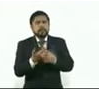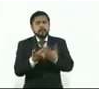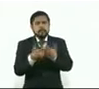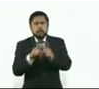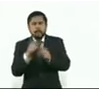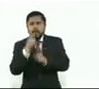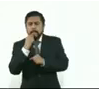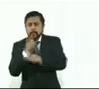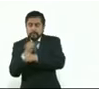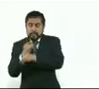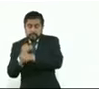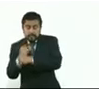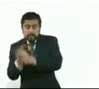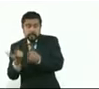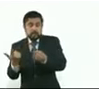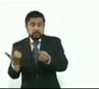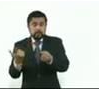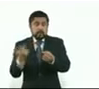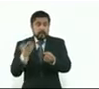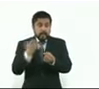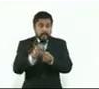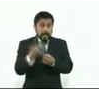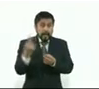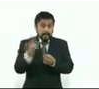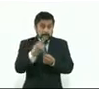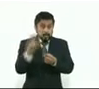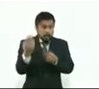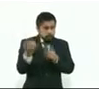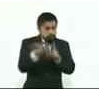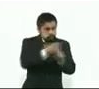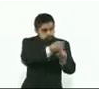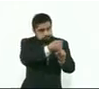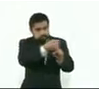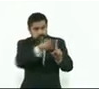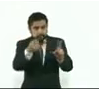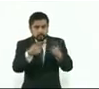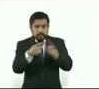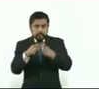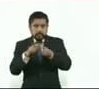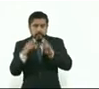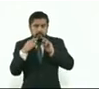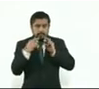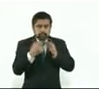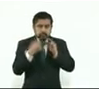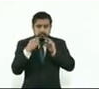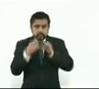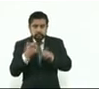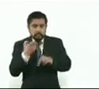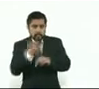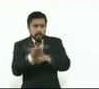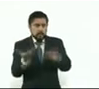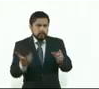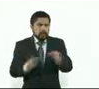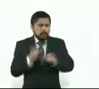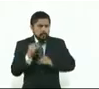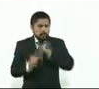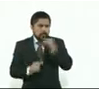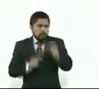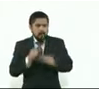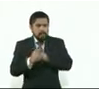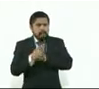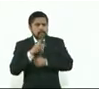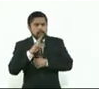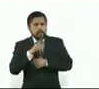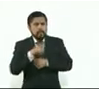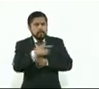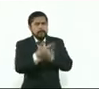muy importante esta coordinación que se ha establecido en los gabinetes, pues se ve reflejada también en la coordinación entre la policía